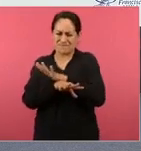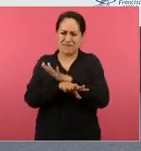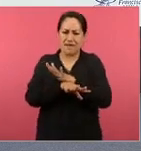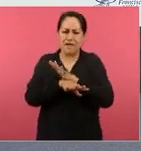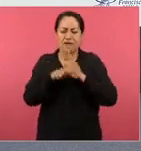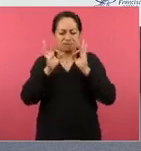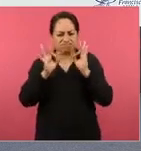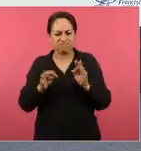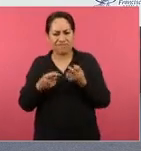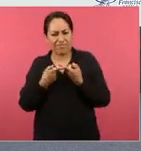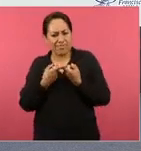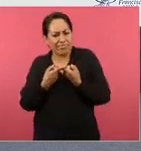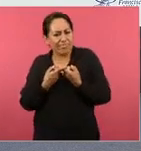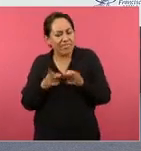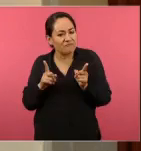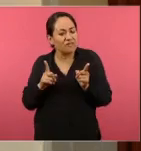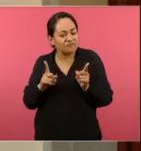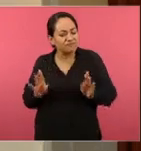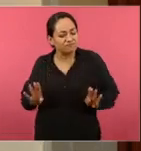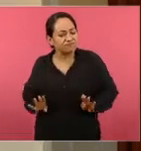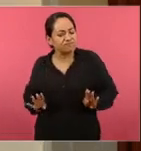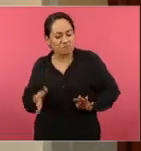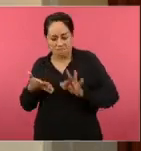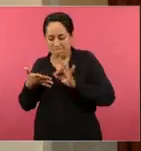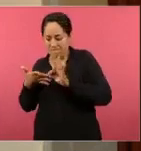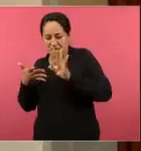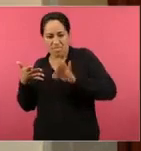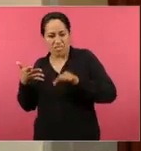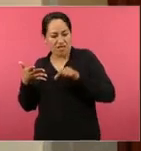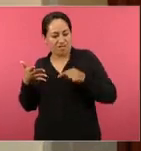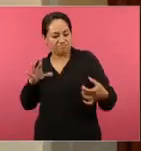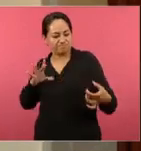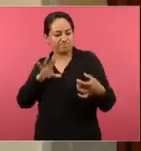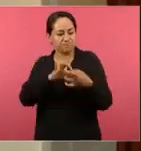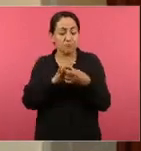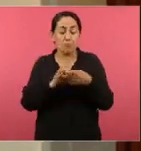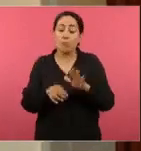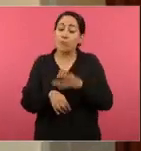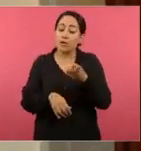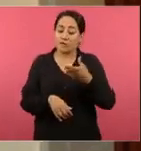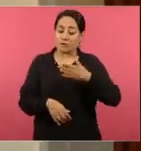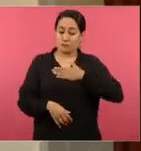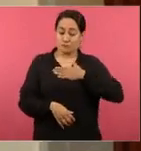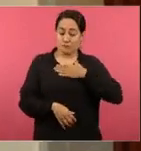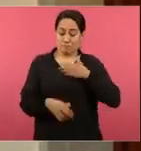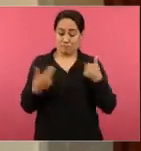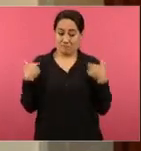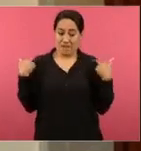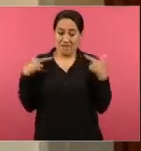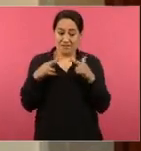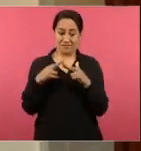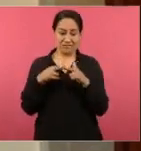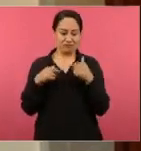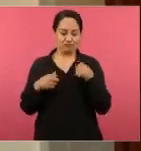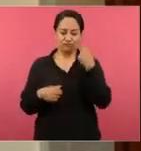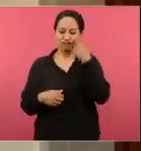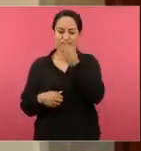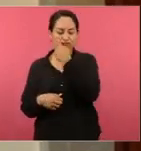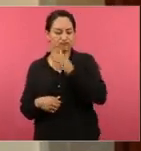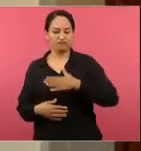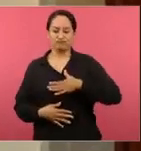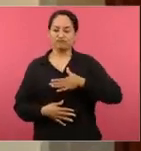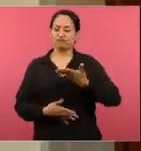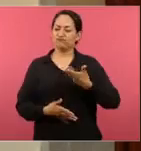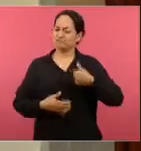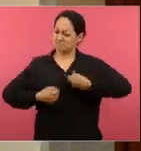con lo académico. Por eso tendremos en esta autonomía curricular y profesional horas seguramente